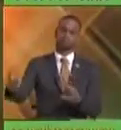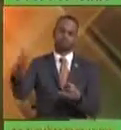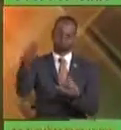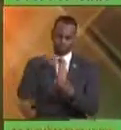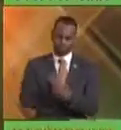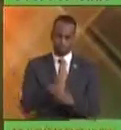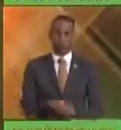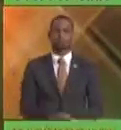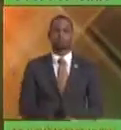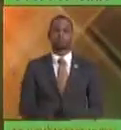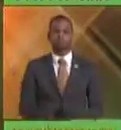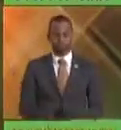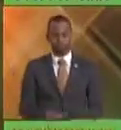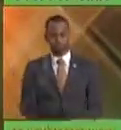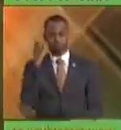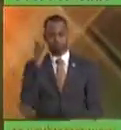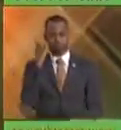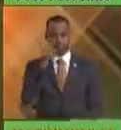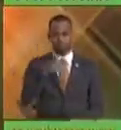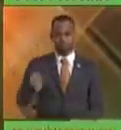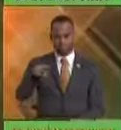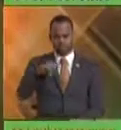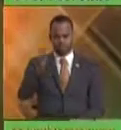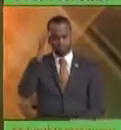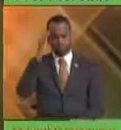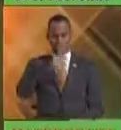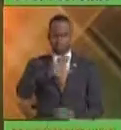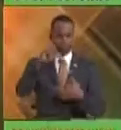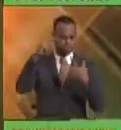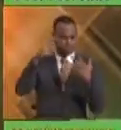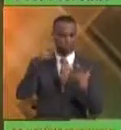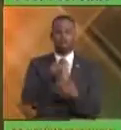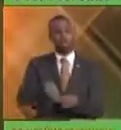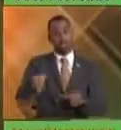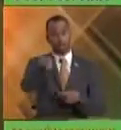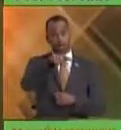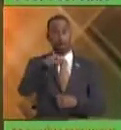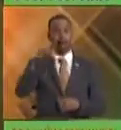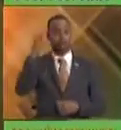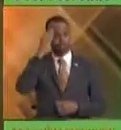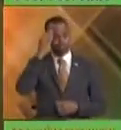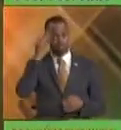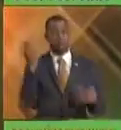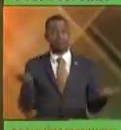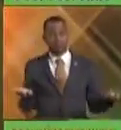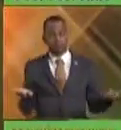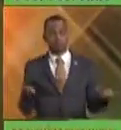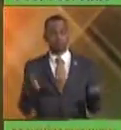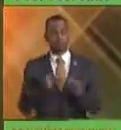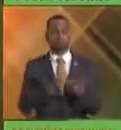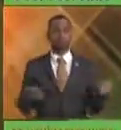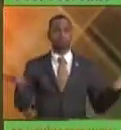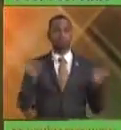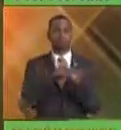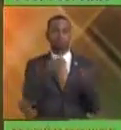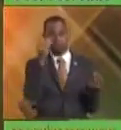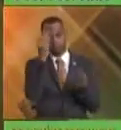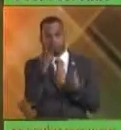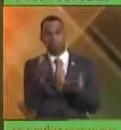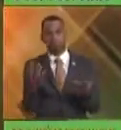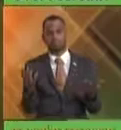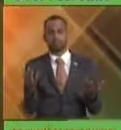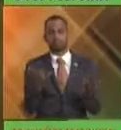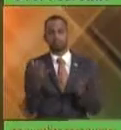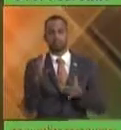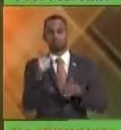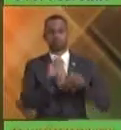que ser parte porque ellos saben lo que lo que necesitan ellos saben es importante dar esa accesibilidad a las